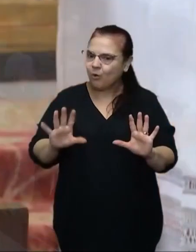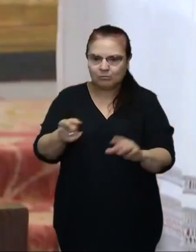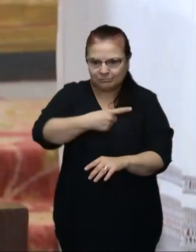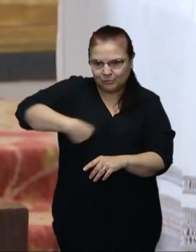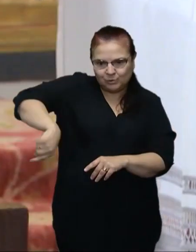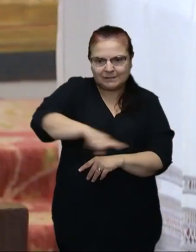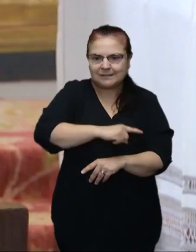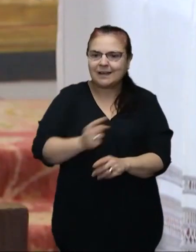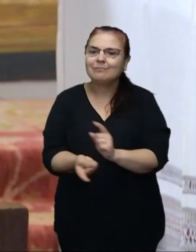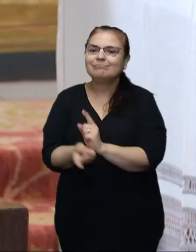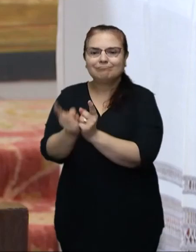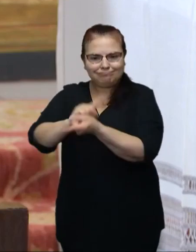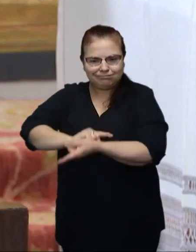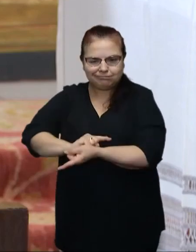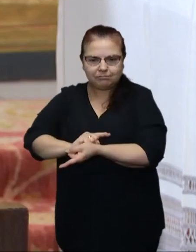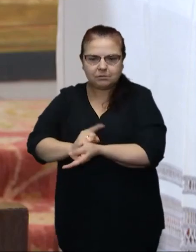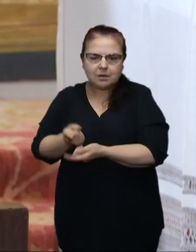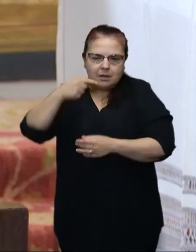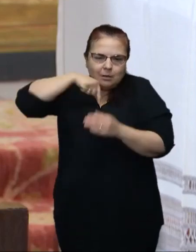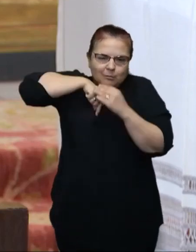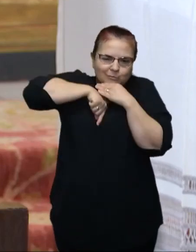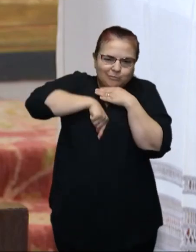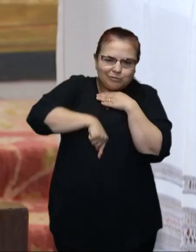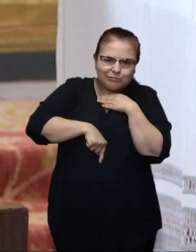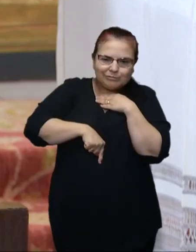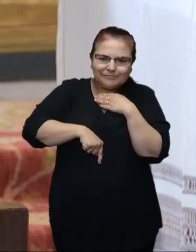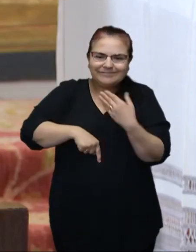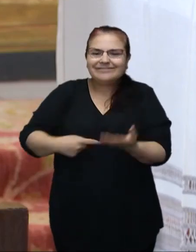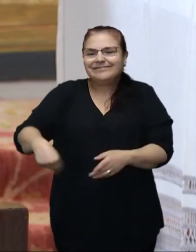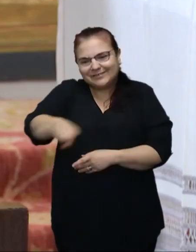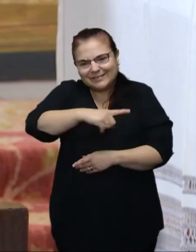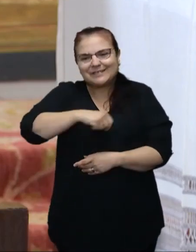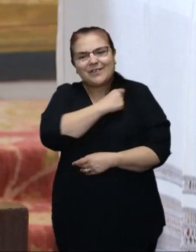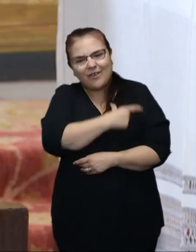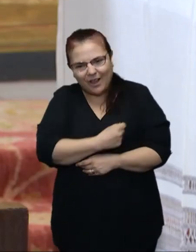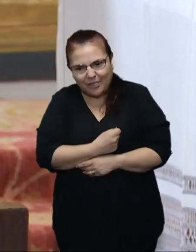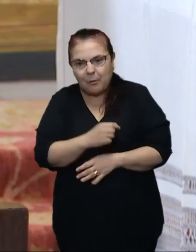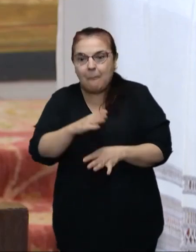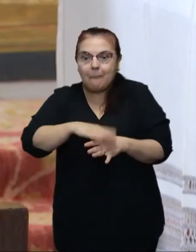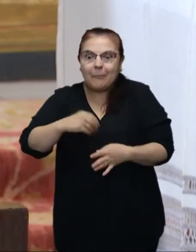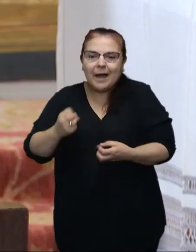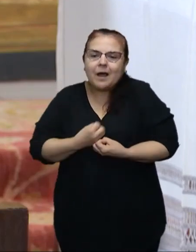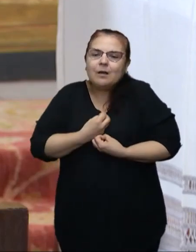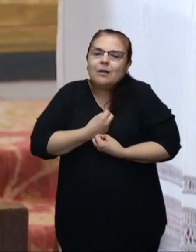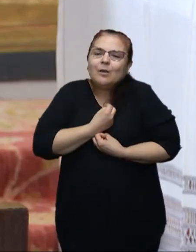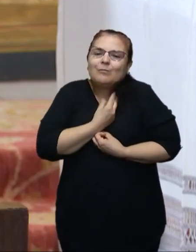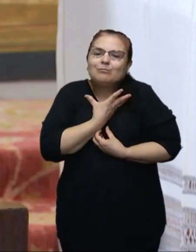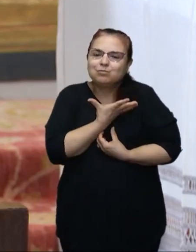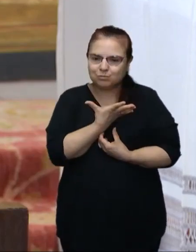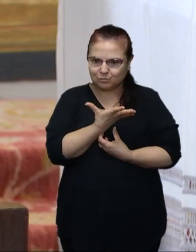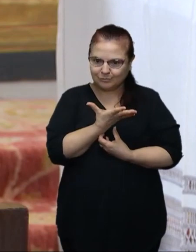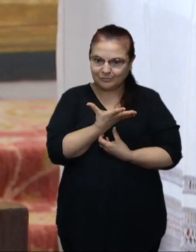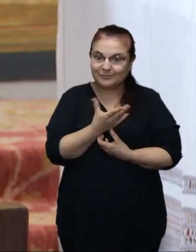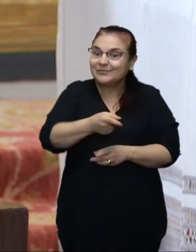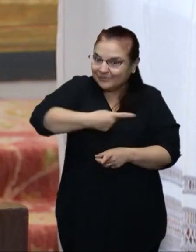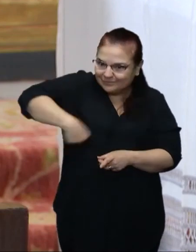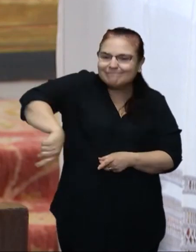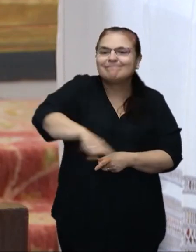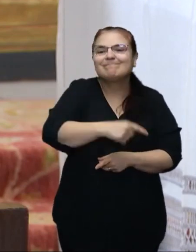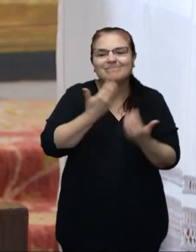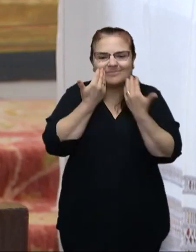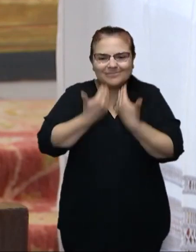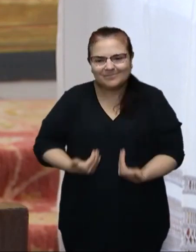nuestra conversión llegue hasta nuestro corazón para desde dentro, desde lo más profundo de nuestro